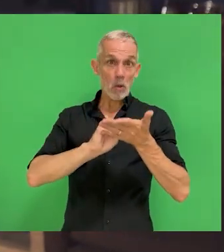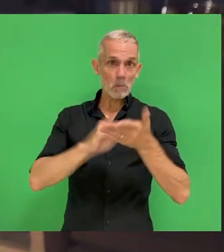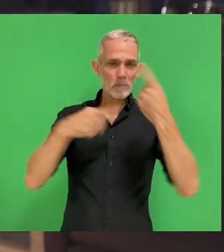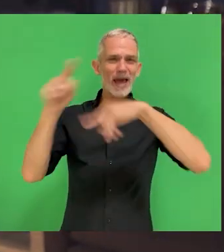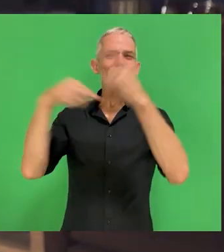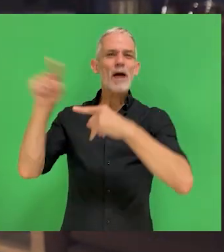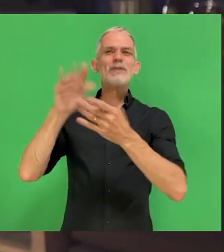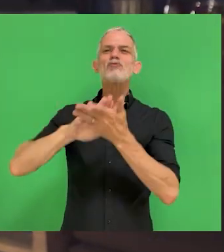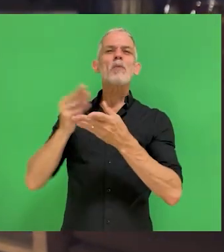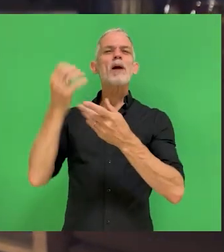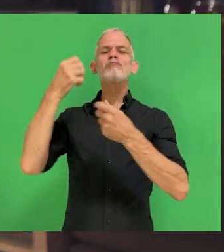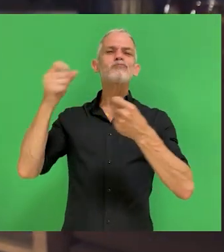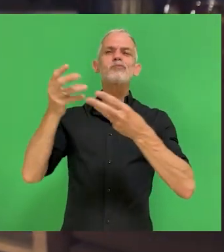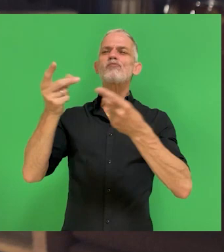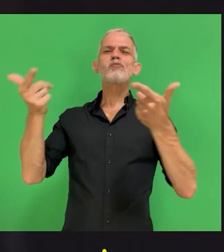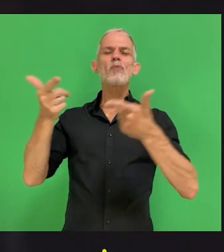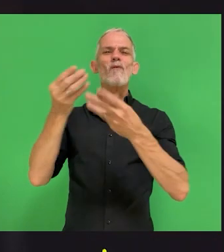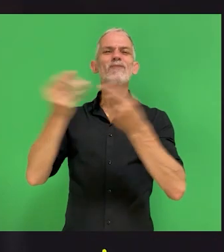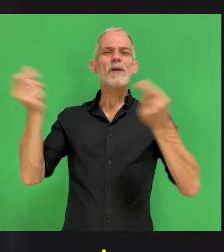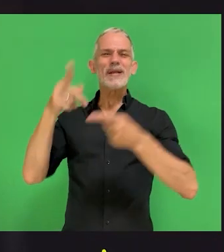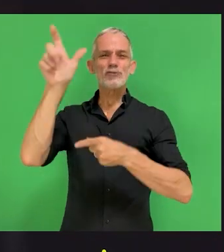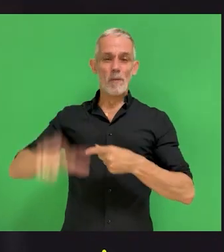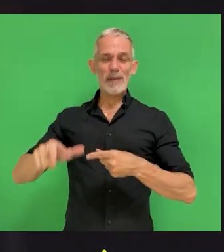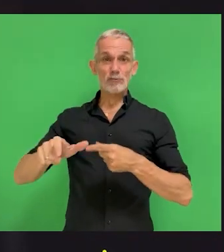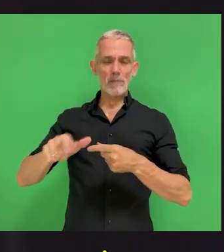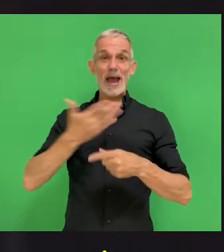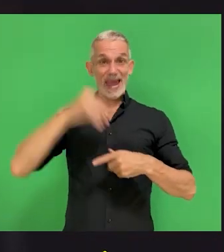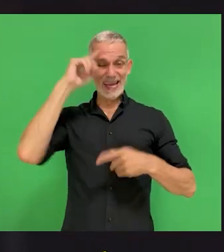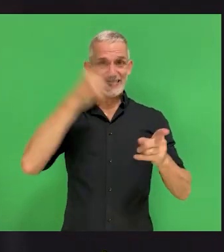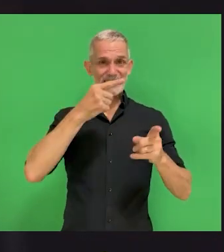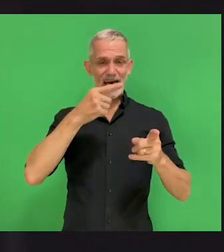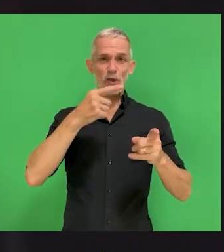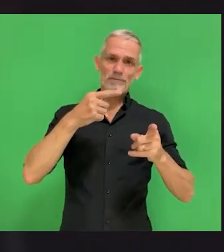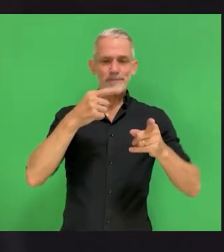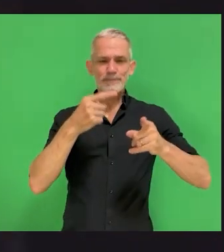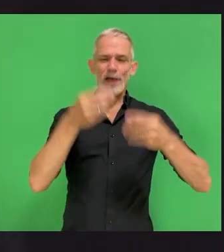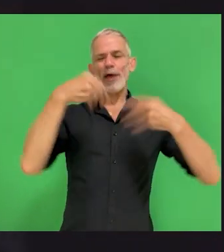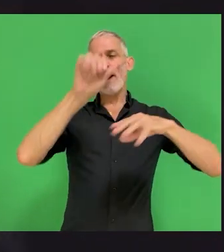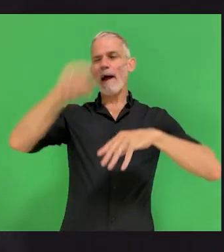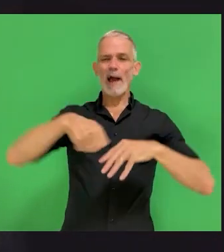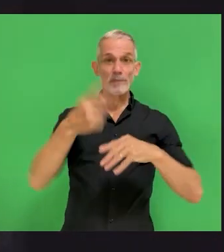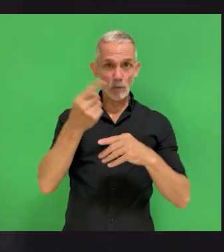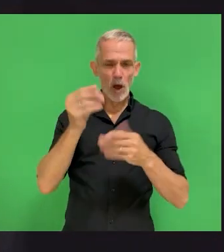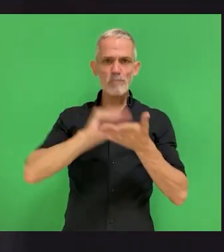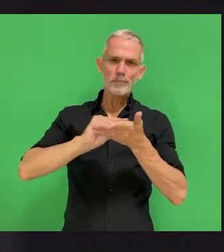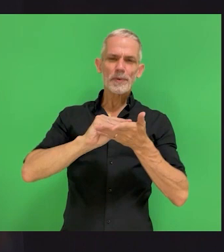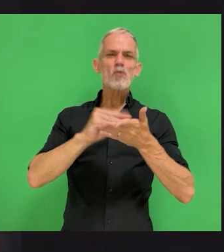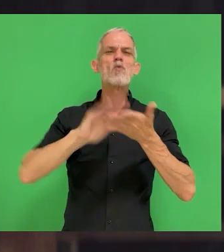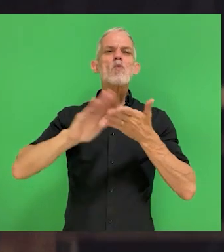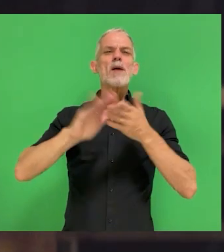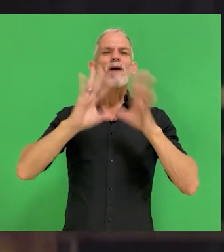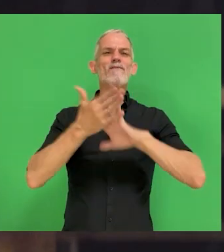tramitar la ausencia por desaparición forzada. El mismo Estado que perdonaba y olvidaba, a través de una figura jurídica